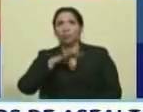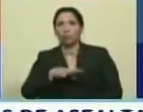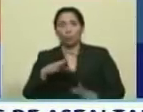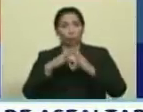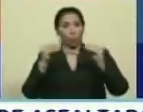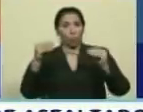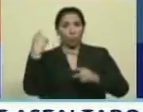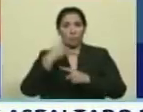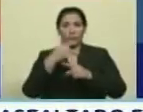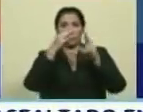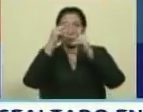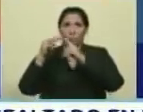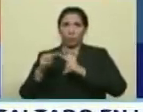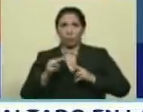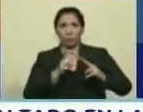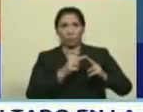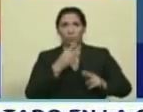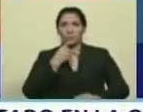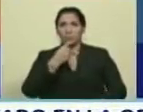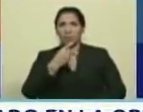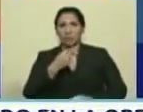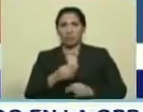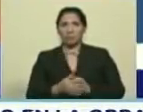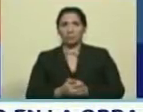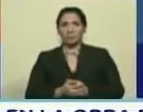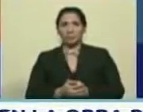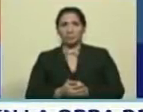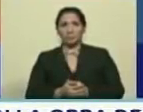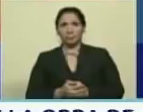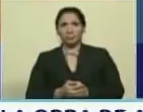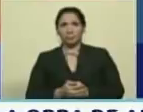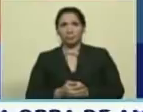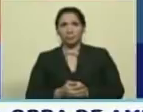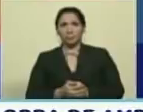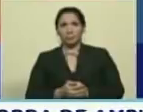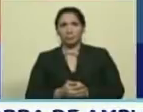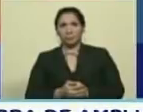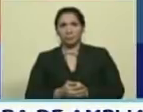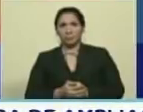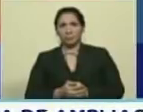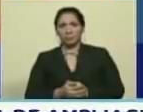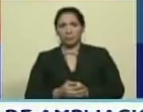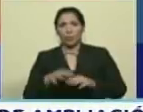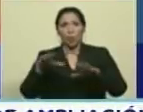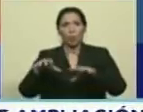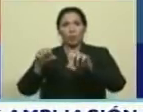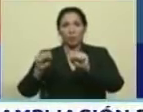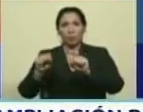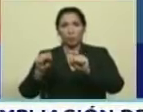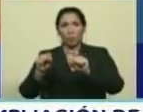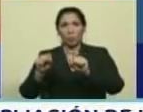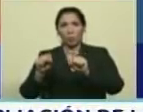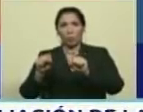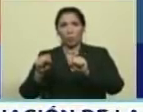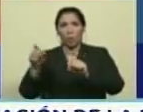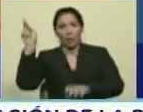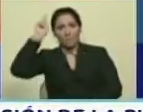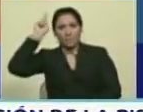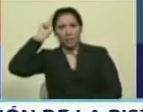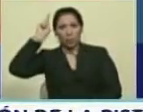deberíamos conocer. Decía Martí: Pizarro conquistó al Perú cuando Atahualpa guerreaba a